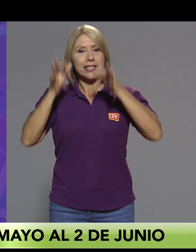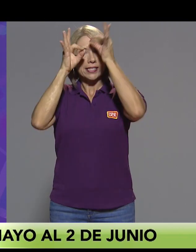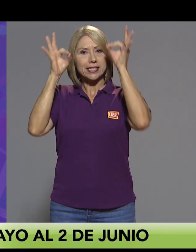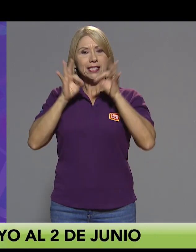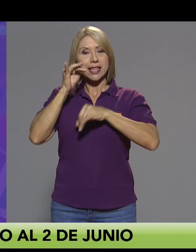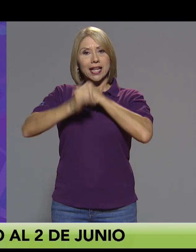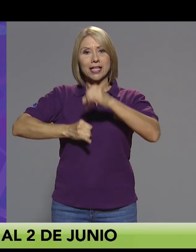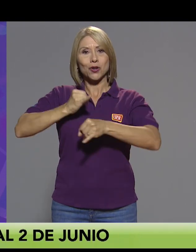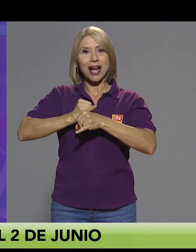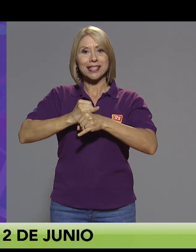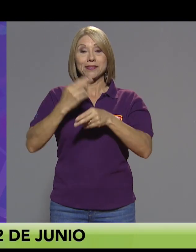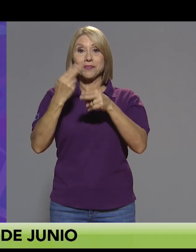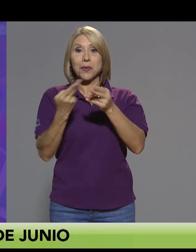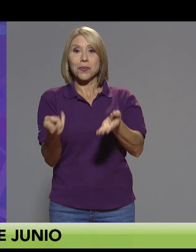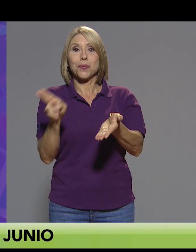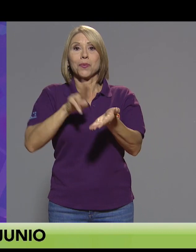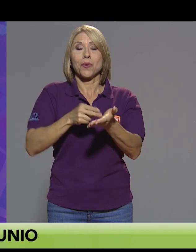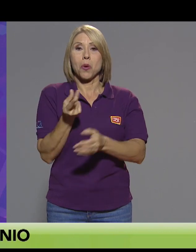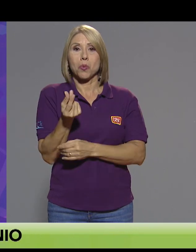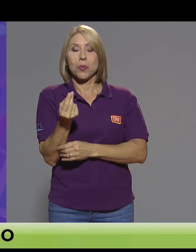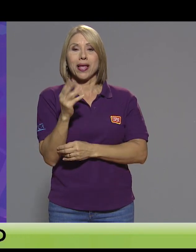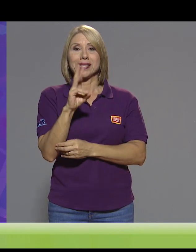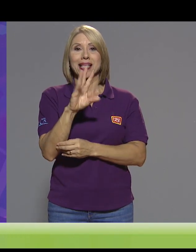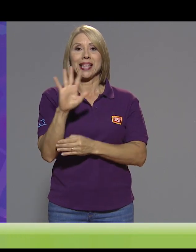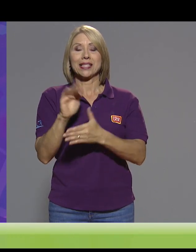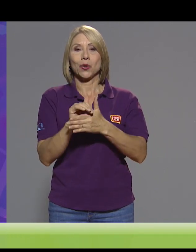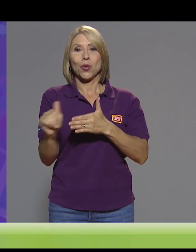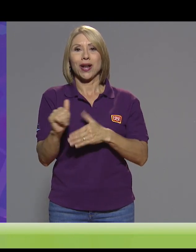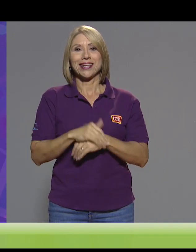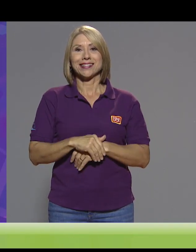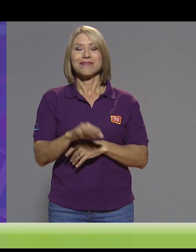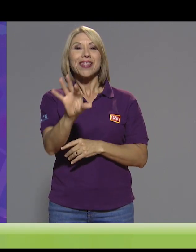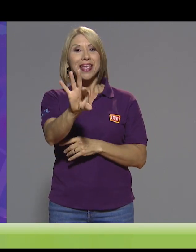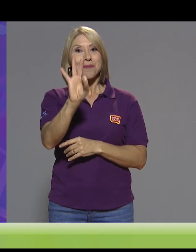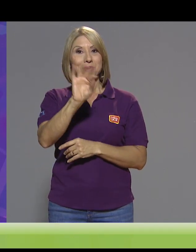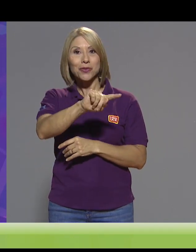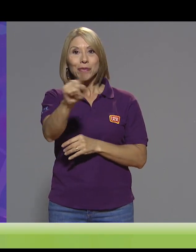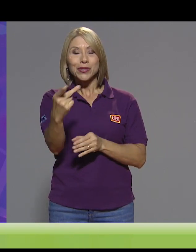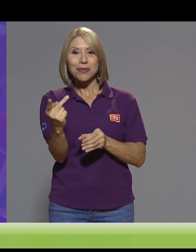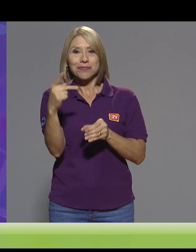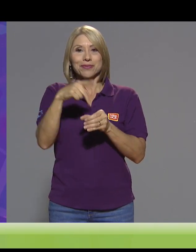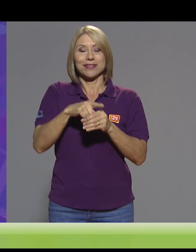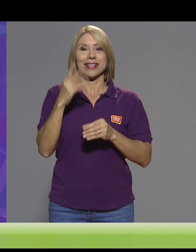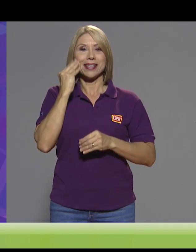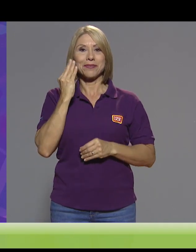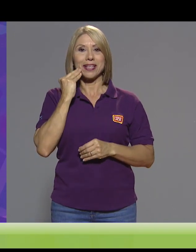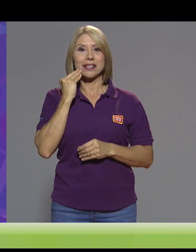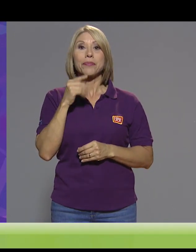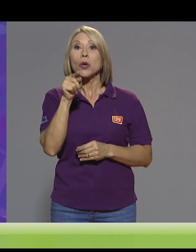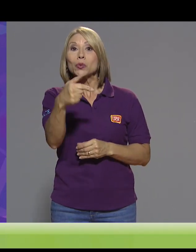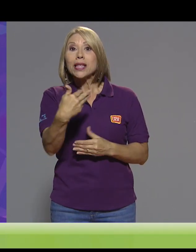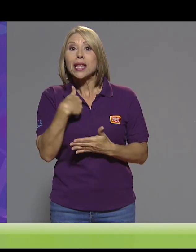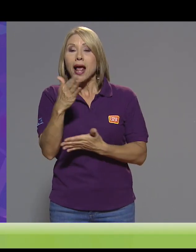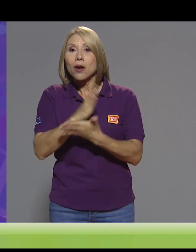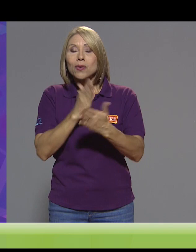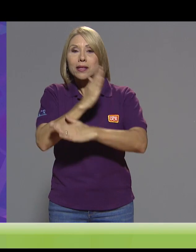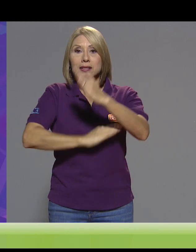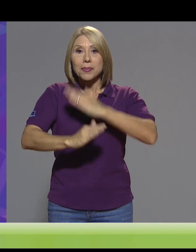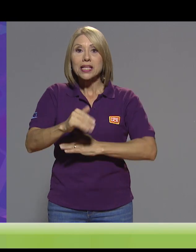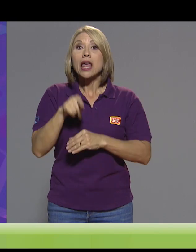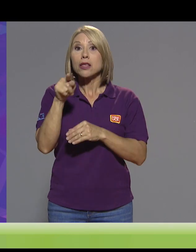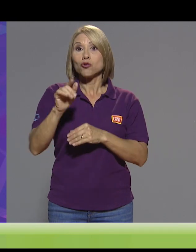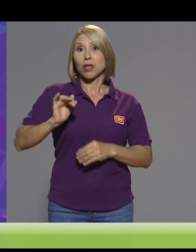internacionales la inscripción tiene un costo de 65 dólares le invito a formar parte de esta experiencia si usted tiene alguna discapacidad